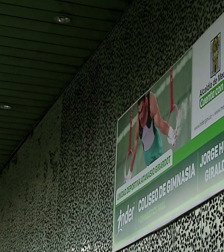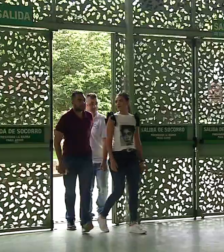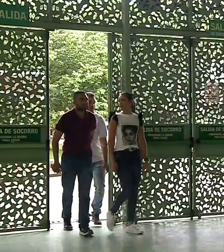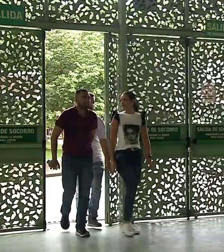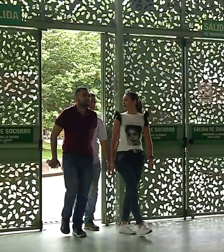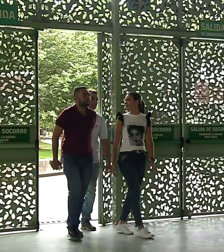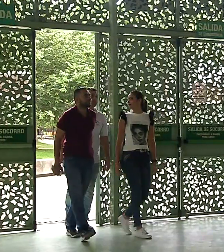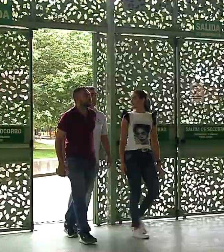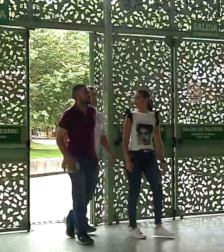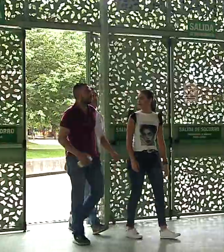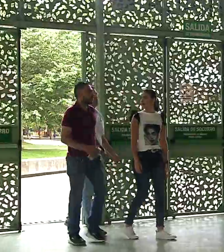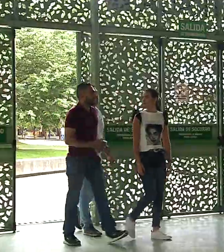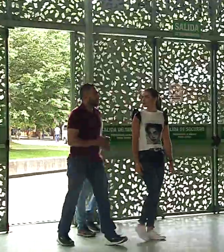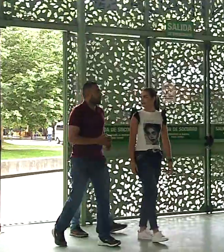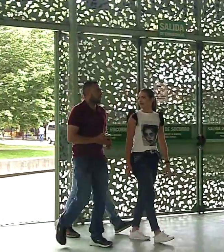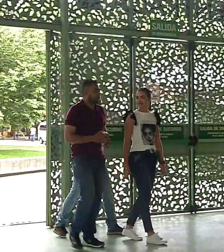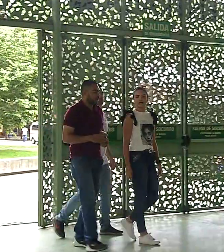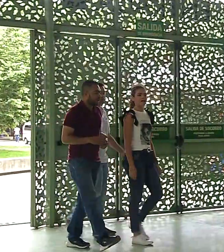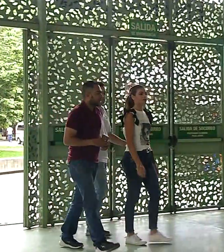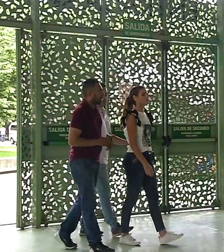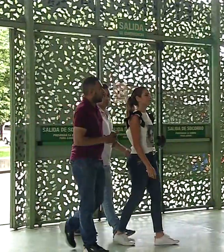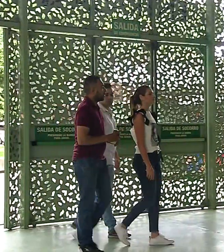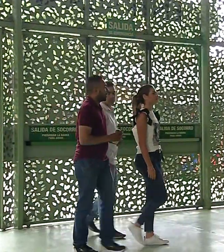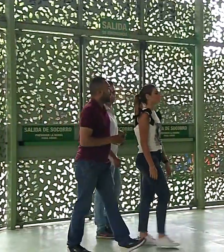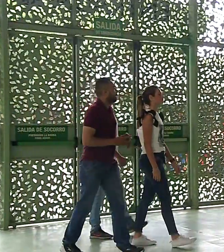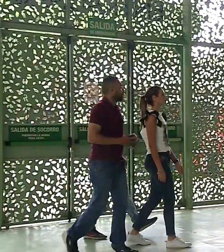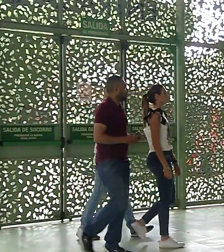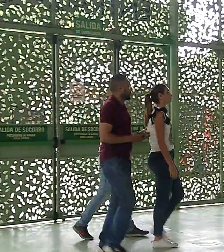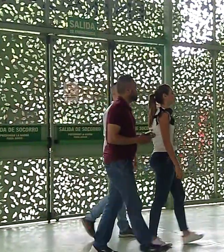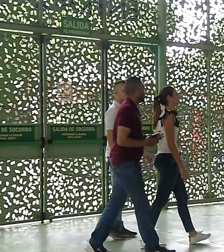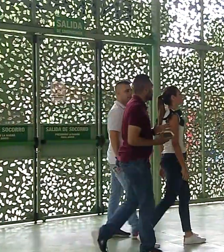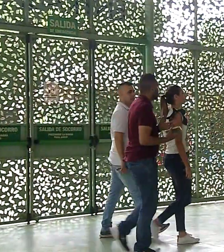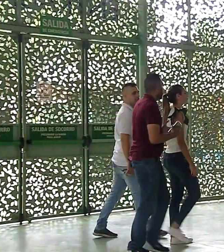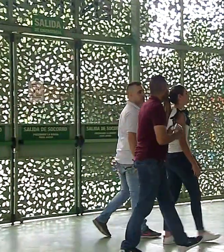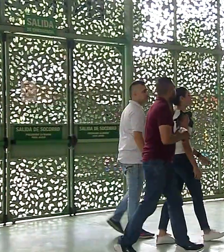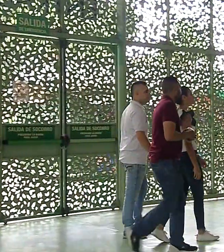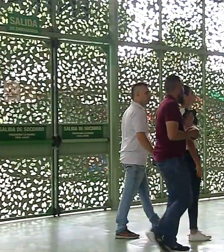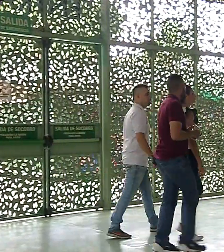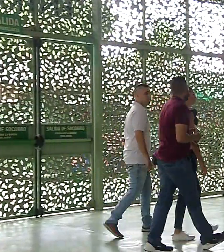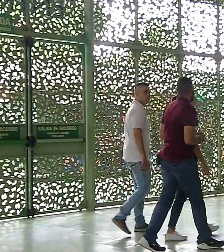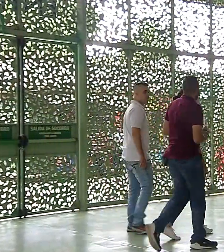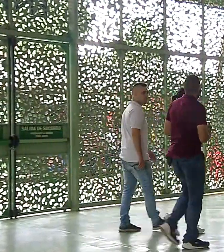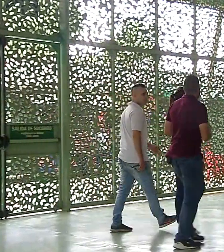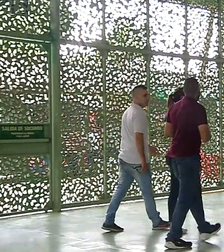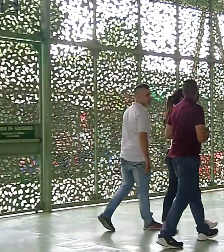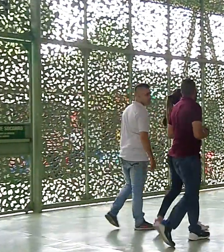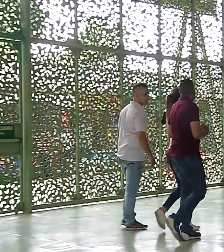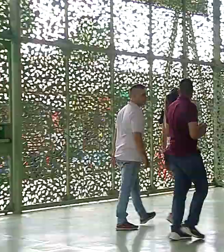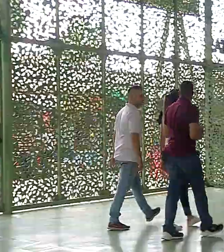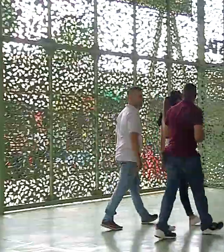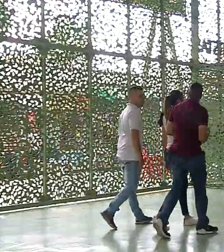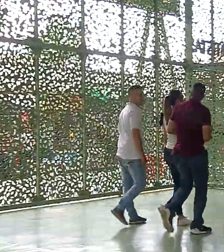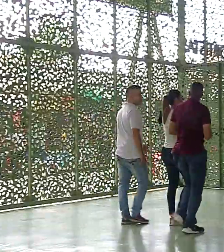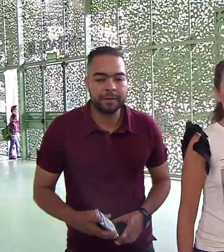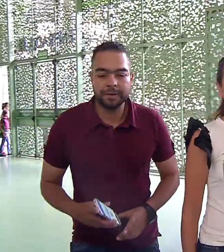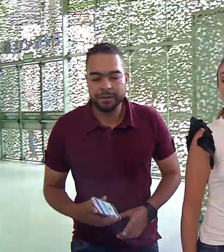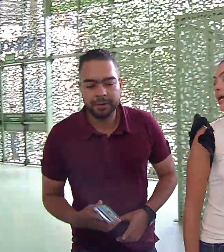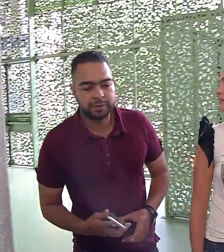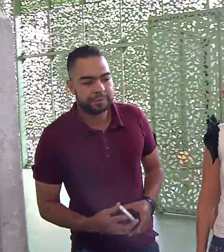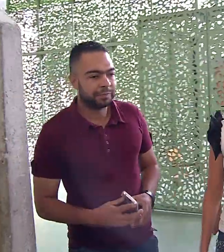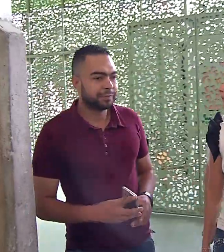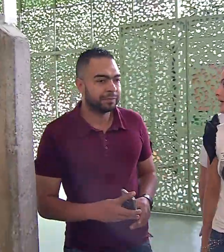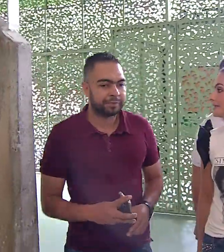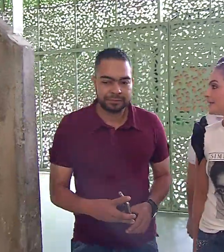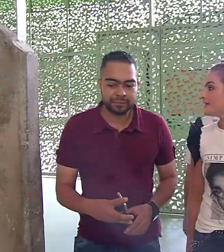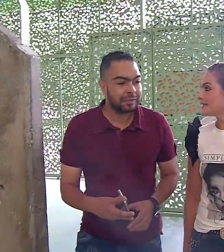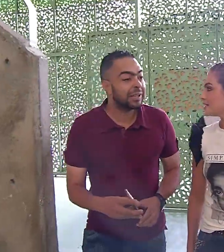Miguel, llegamos al Coliseo de Gimnasia. ¿A quién vamos a entrevistar acá? Bueno, acá siempre nos atiende el presidente Leonardo González. Miguel,